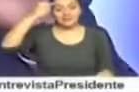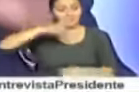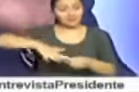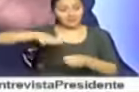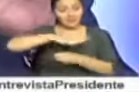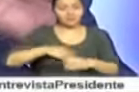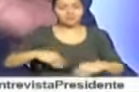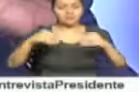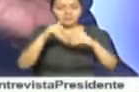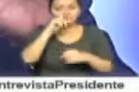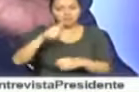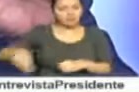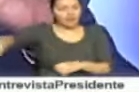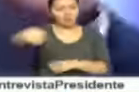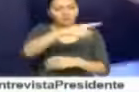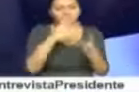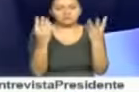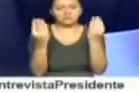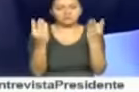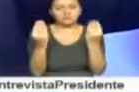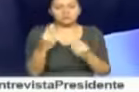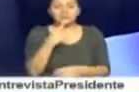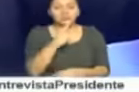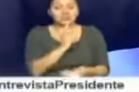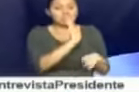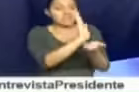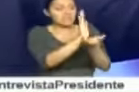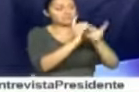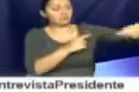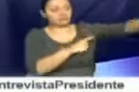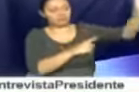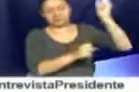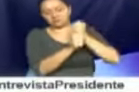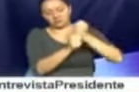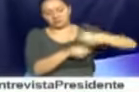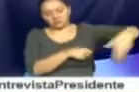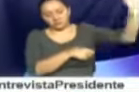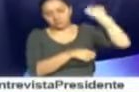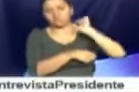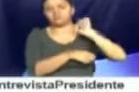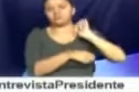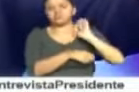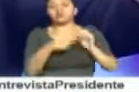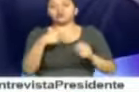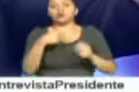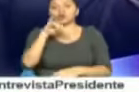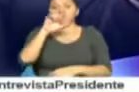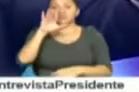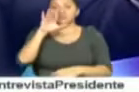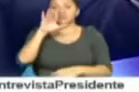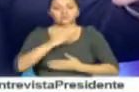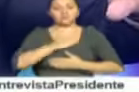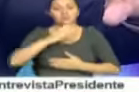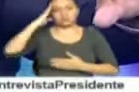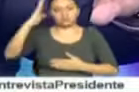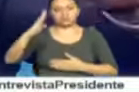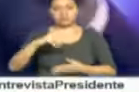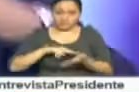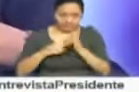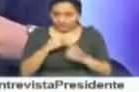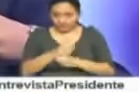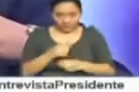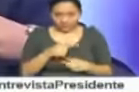no se consideran trabajadores, primera cosa. O sea, el IES para los trabajadores y el IFA para Fuerza Armada. Es decir, las Fuerzas Armadas no son